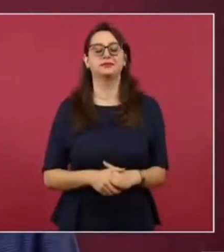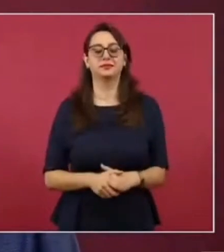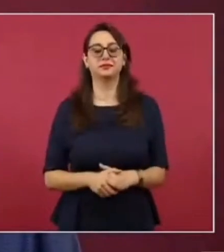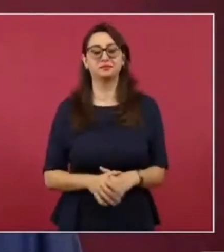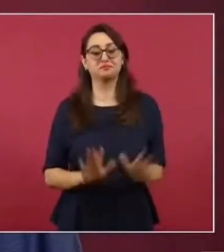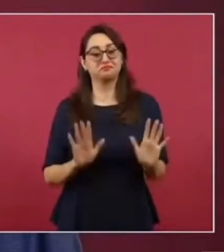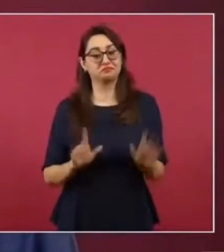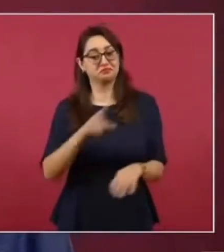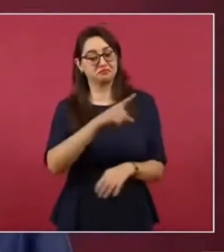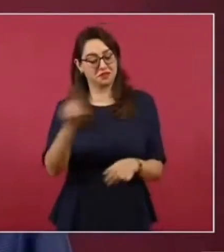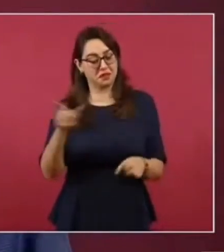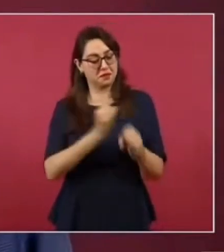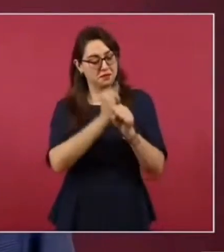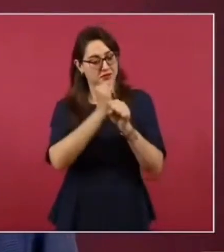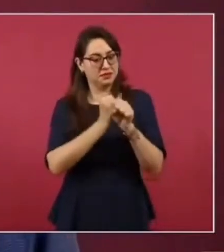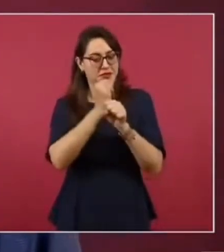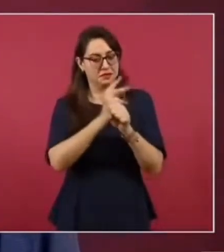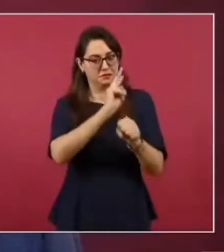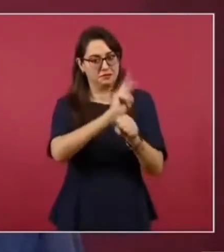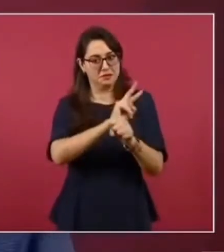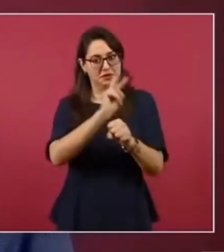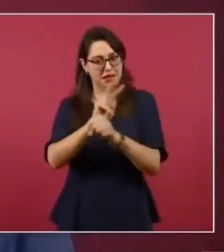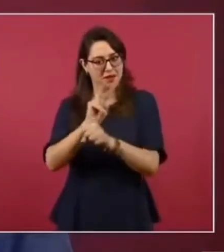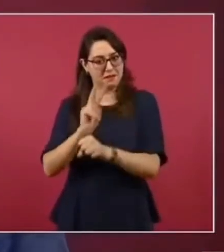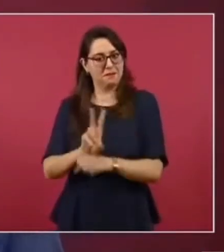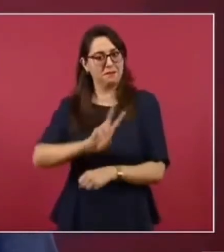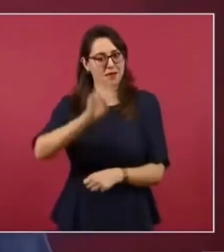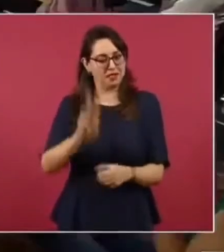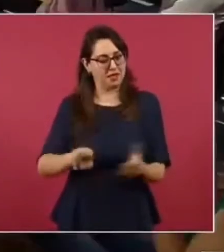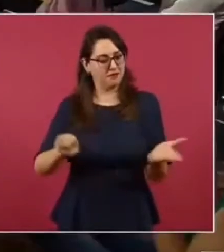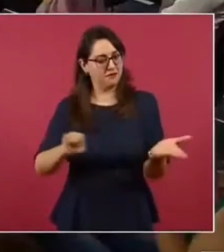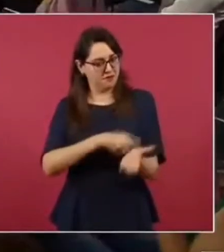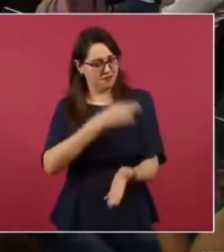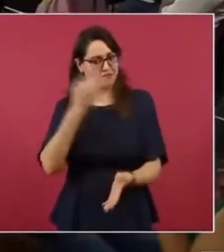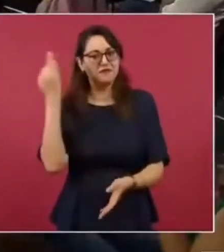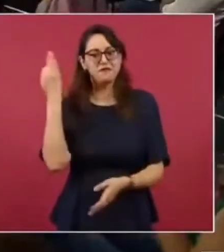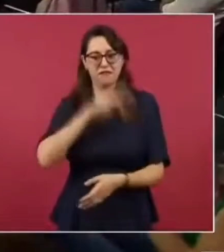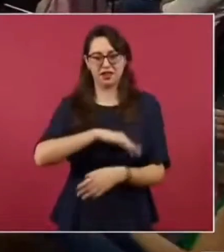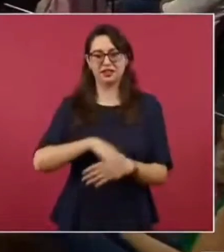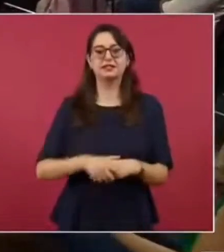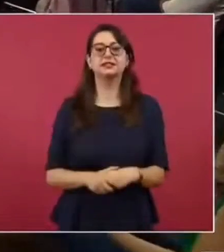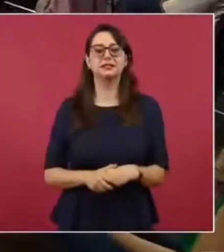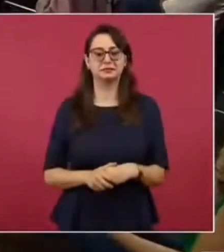Ahí se los dejo de tarea para que vean que sí falsifican firmas.